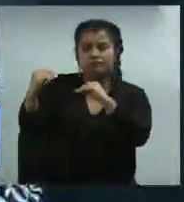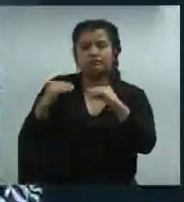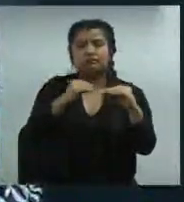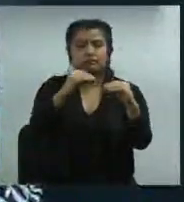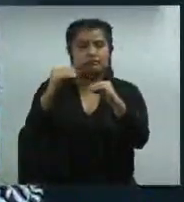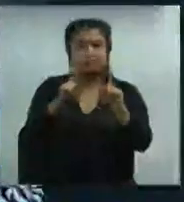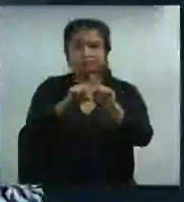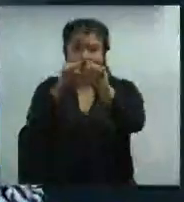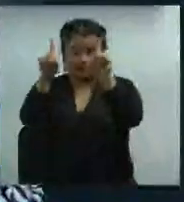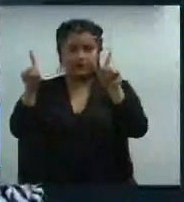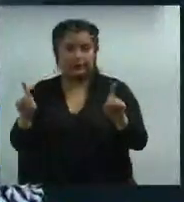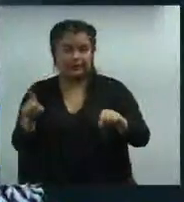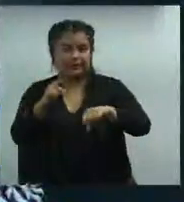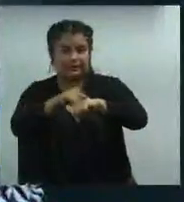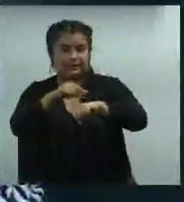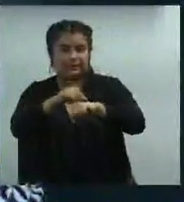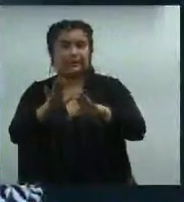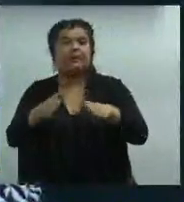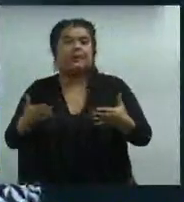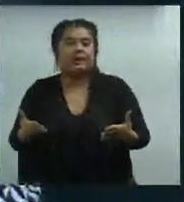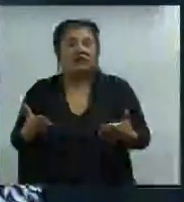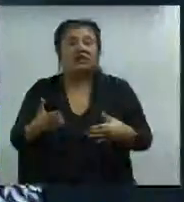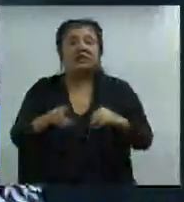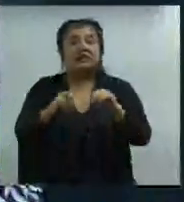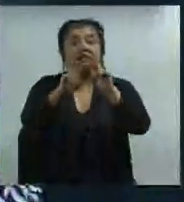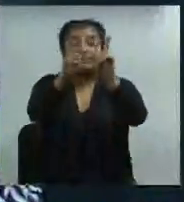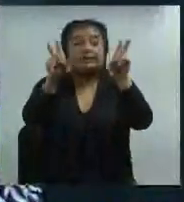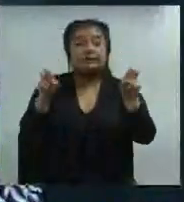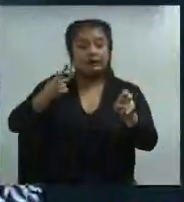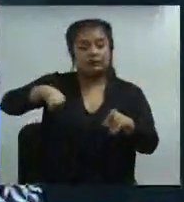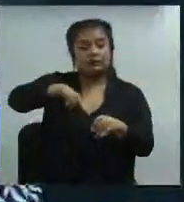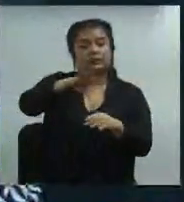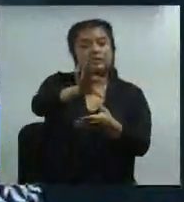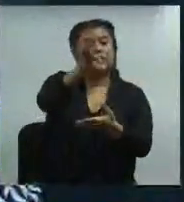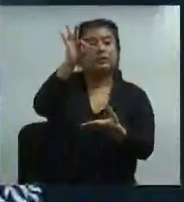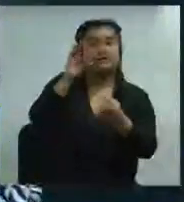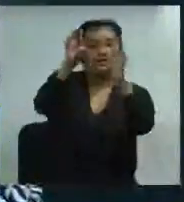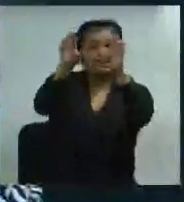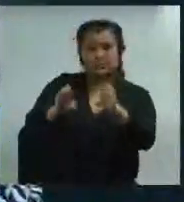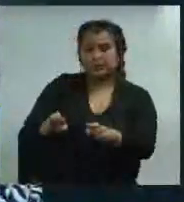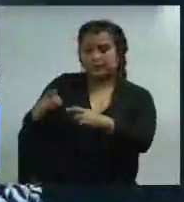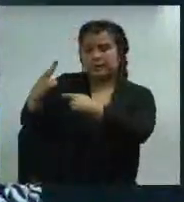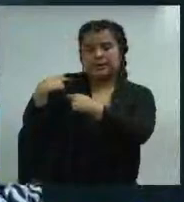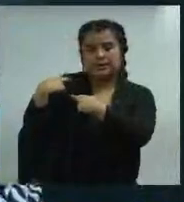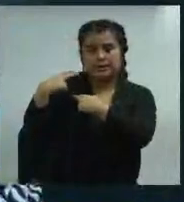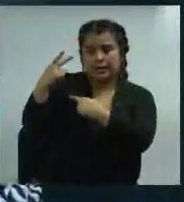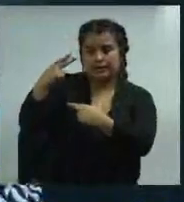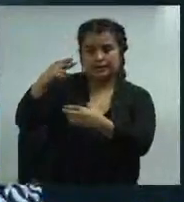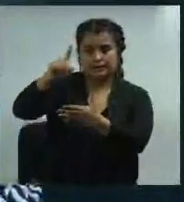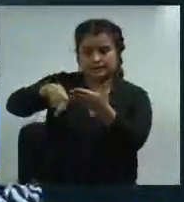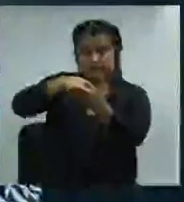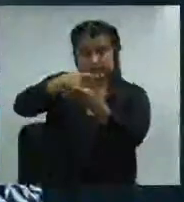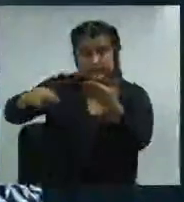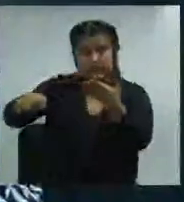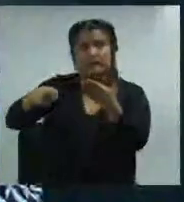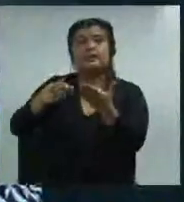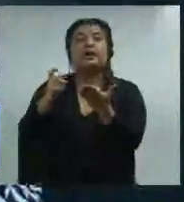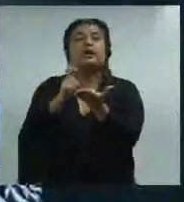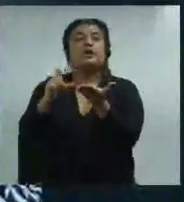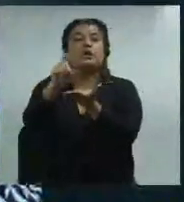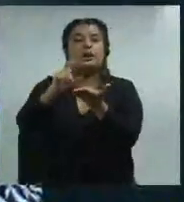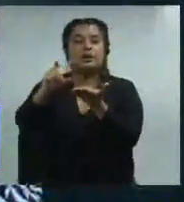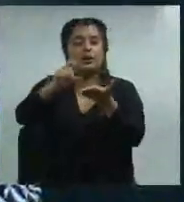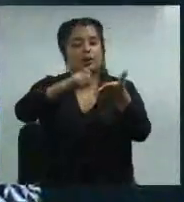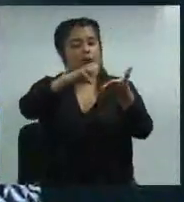otro momento, es el tema de cómo nosotros también elegimos a los comisionados, que el colegio presenta planillas